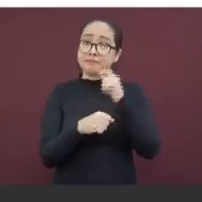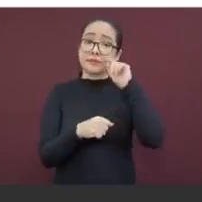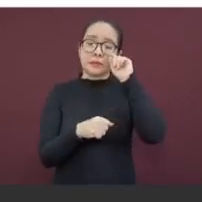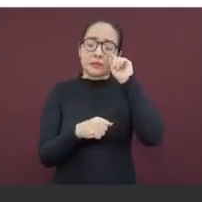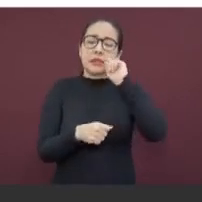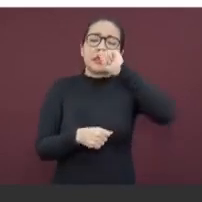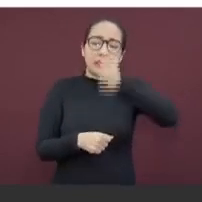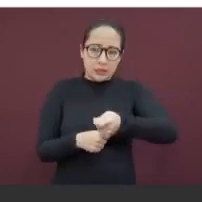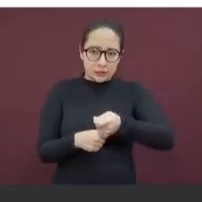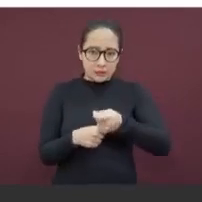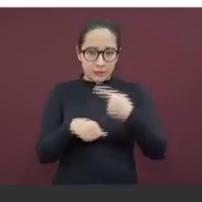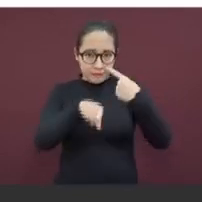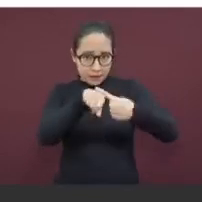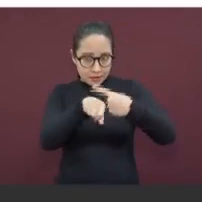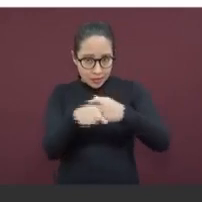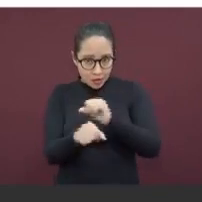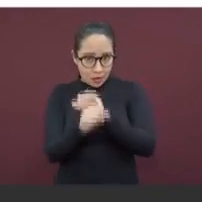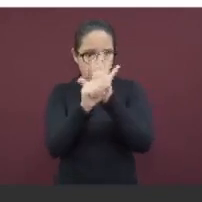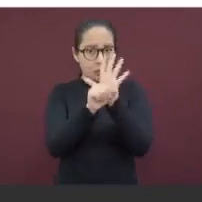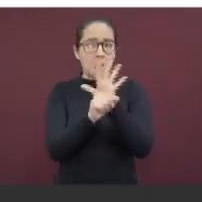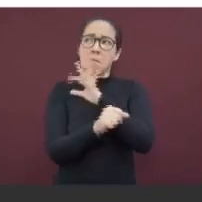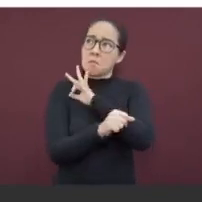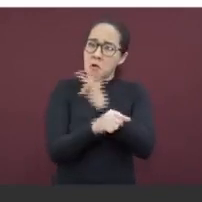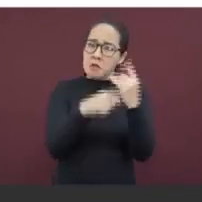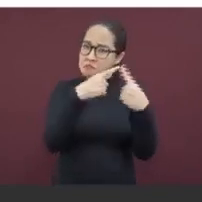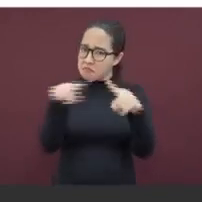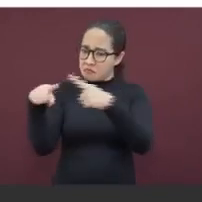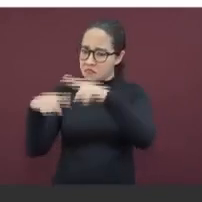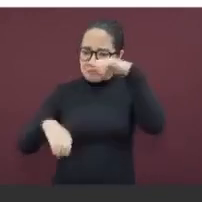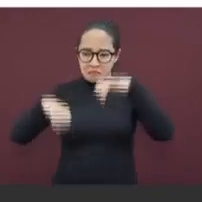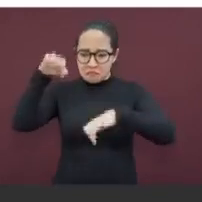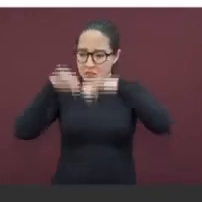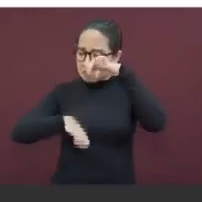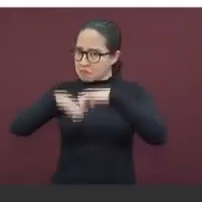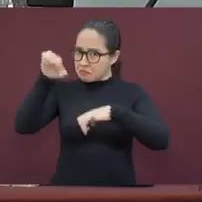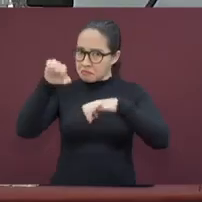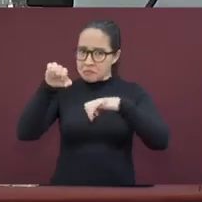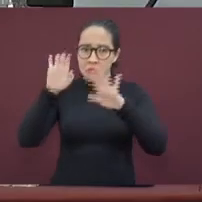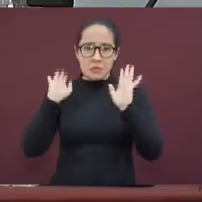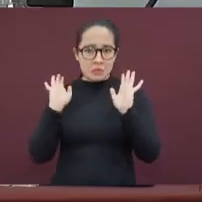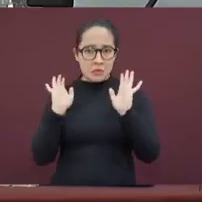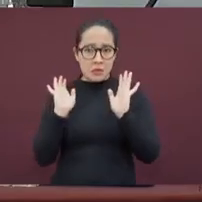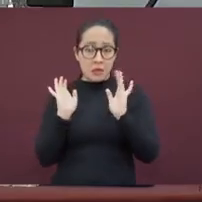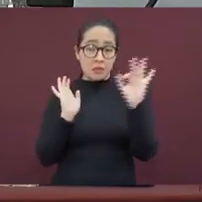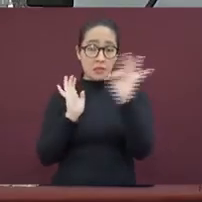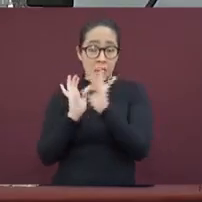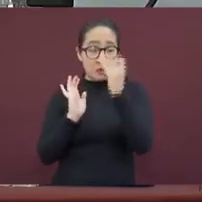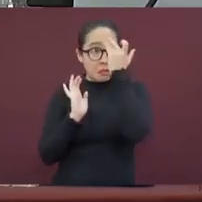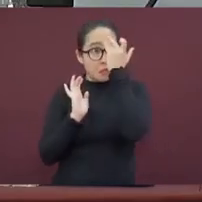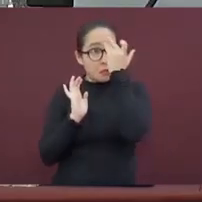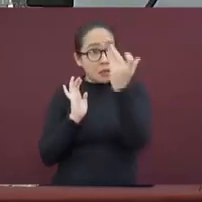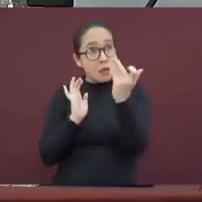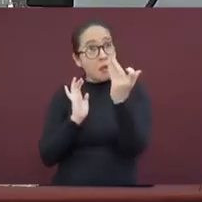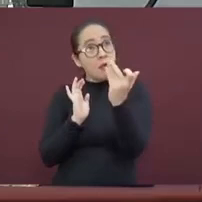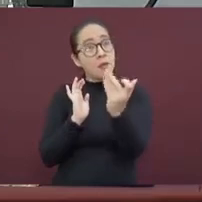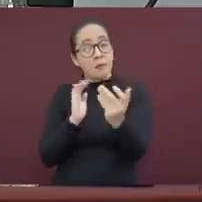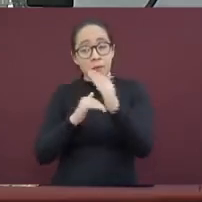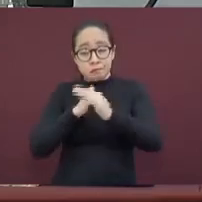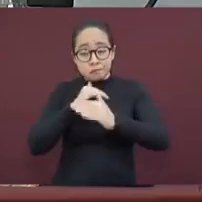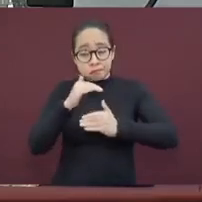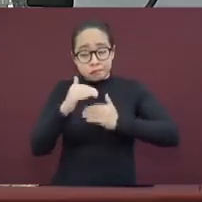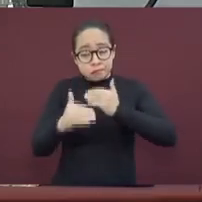enfermedad se puede complicar en cualquier edad y su recuperación ser más prolongada hoy incluso